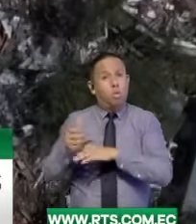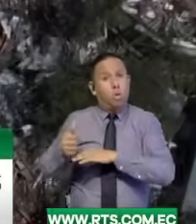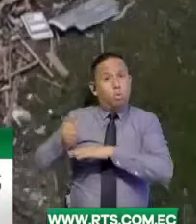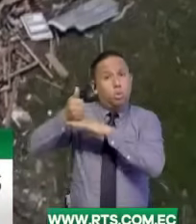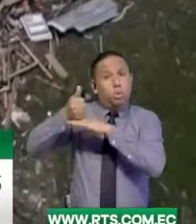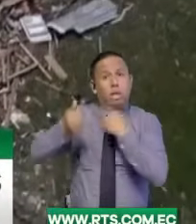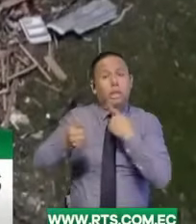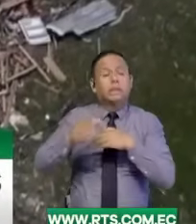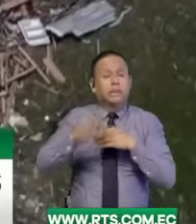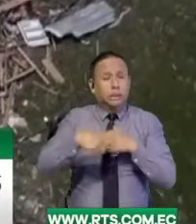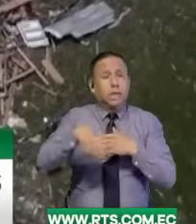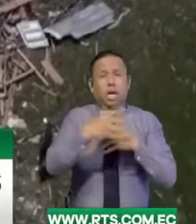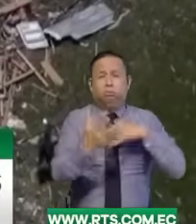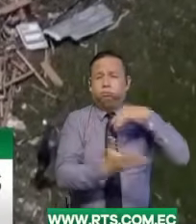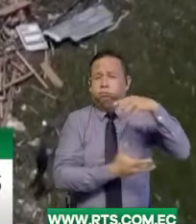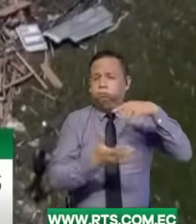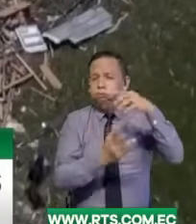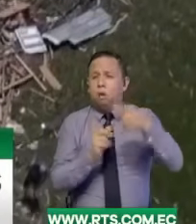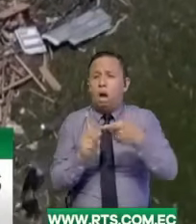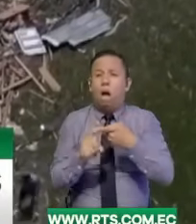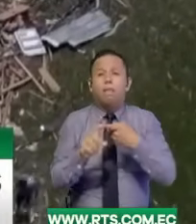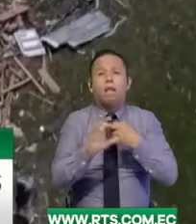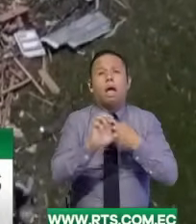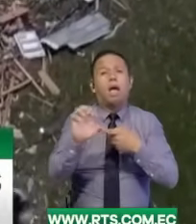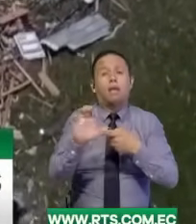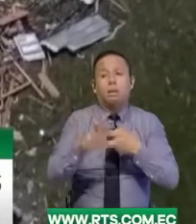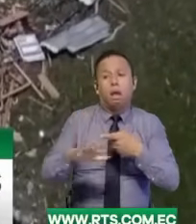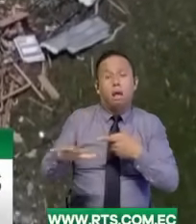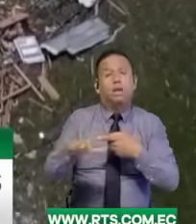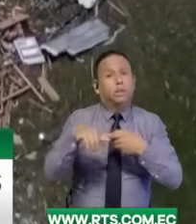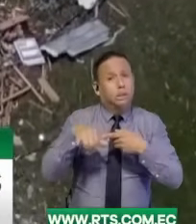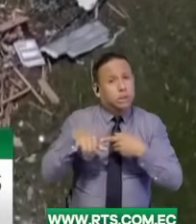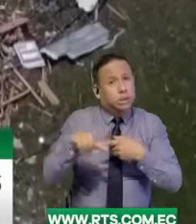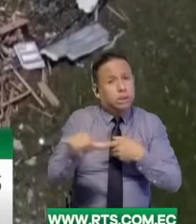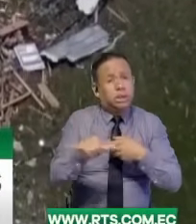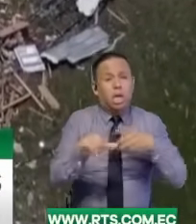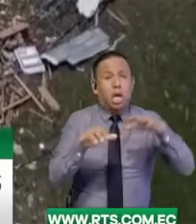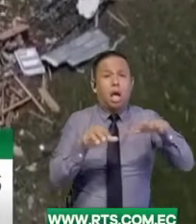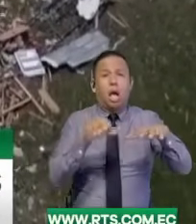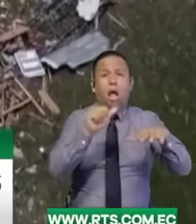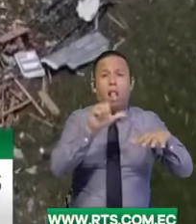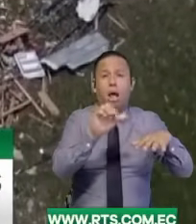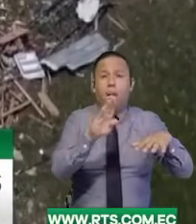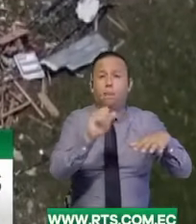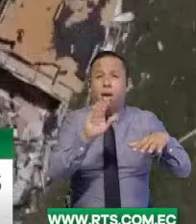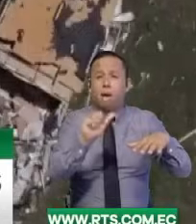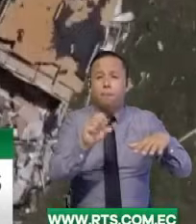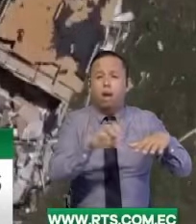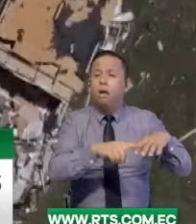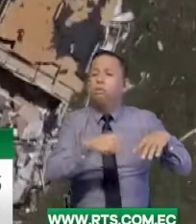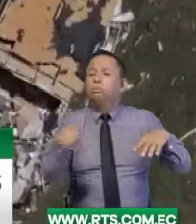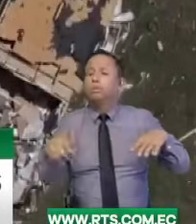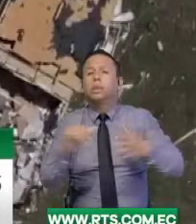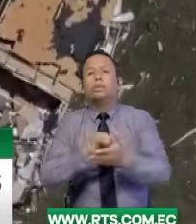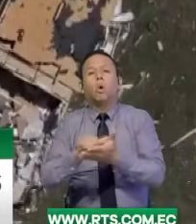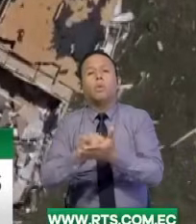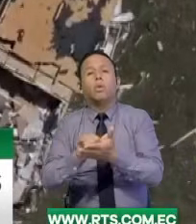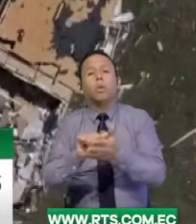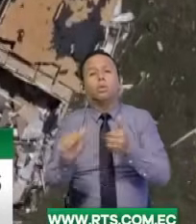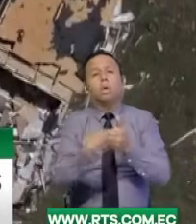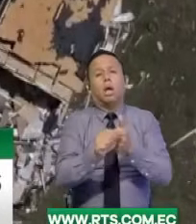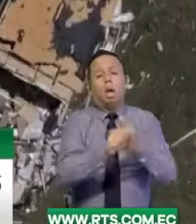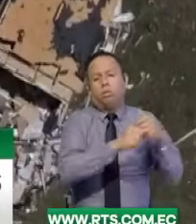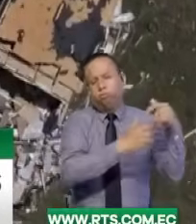desplazará hacia el este, cubriendo una amplia franja del país desde Alabama hasta cerca de la ciudad de Nueva York.